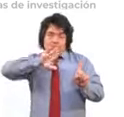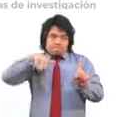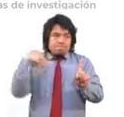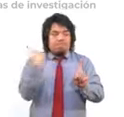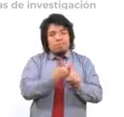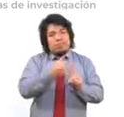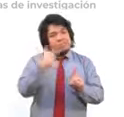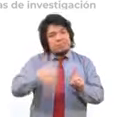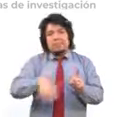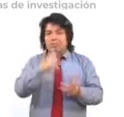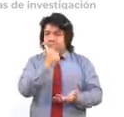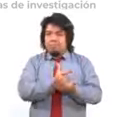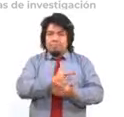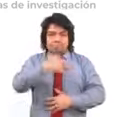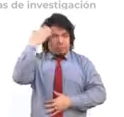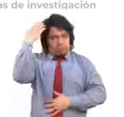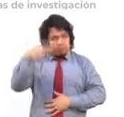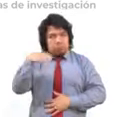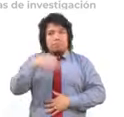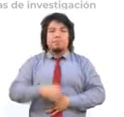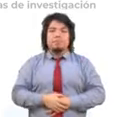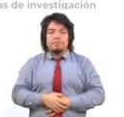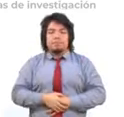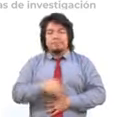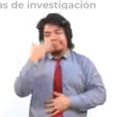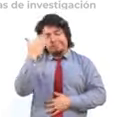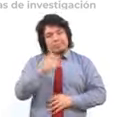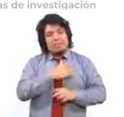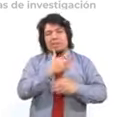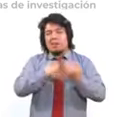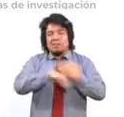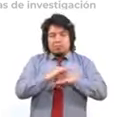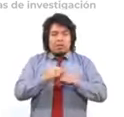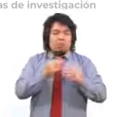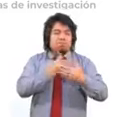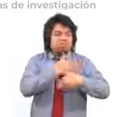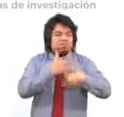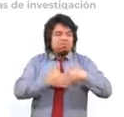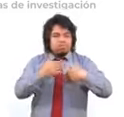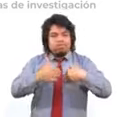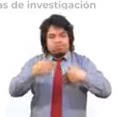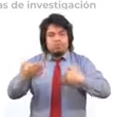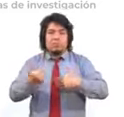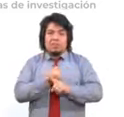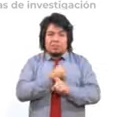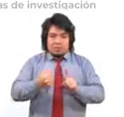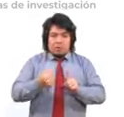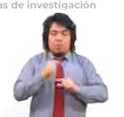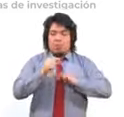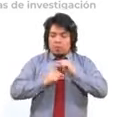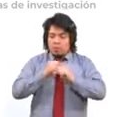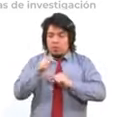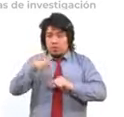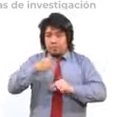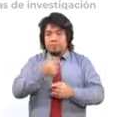mujeres. Es la culminación de terribles ciclos de violencia. Nos hemos fortalecido en la